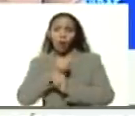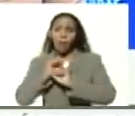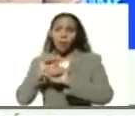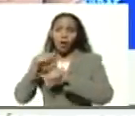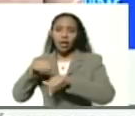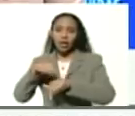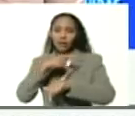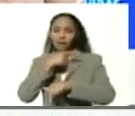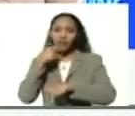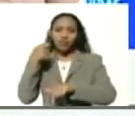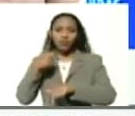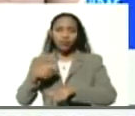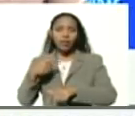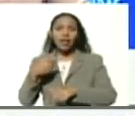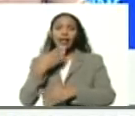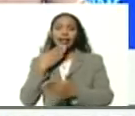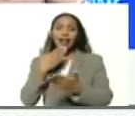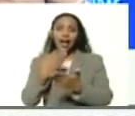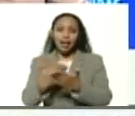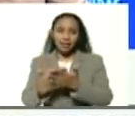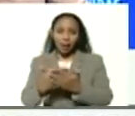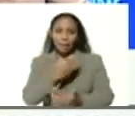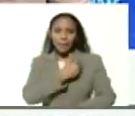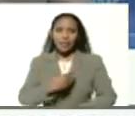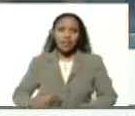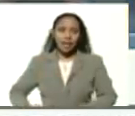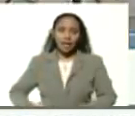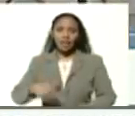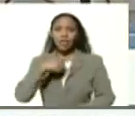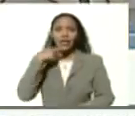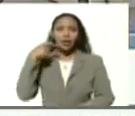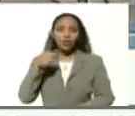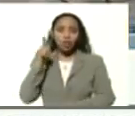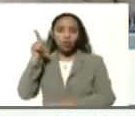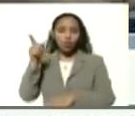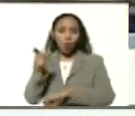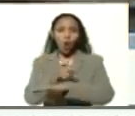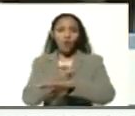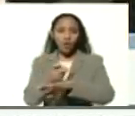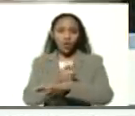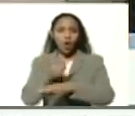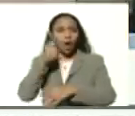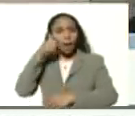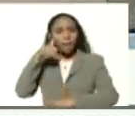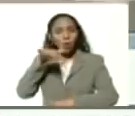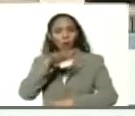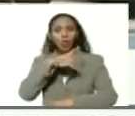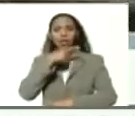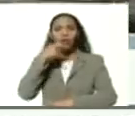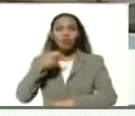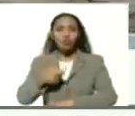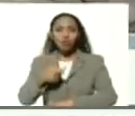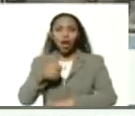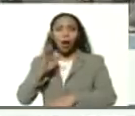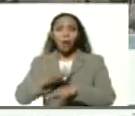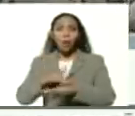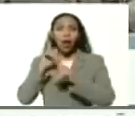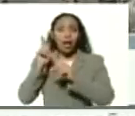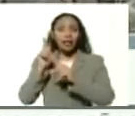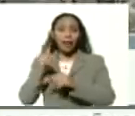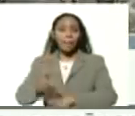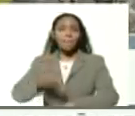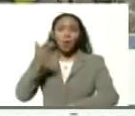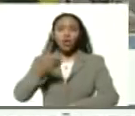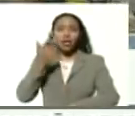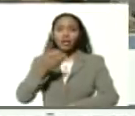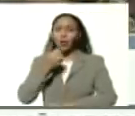Venezuela. Agradecemos al presidente Putin, a su gobierno y al pueblo ruso por esta tan extraordinaria